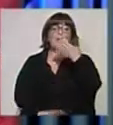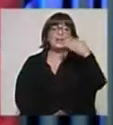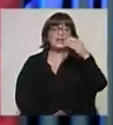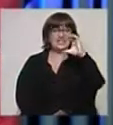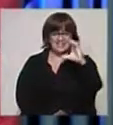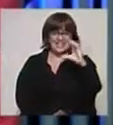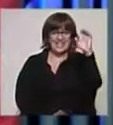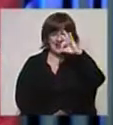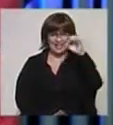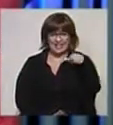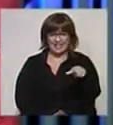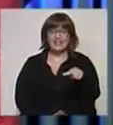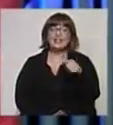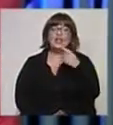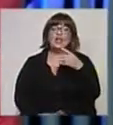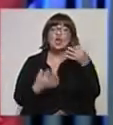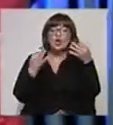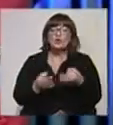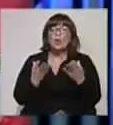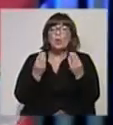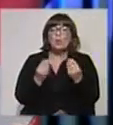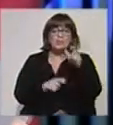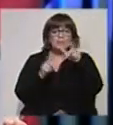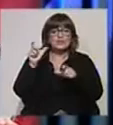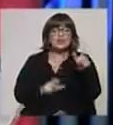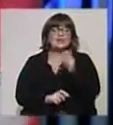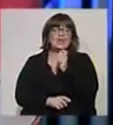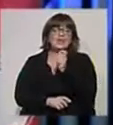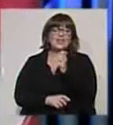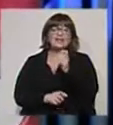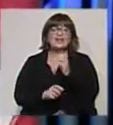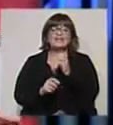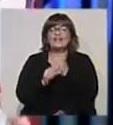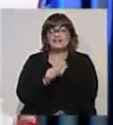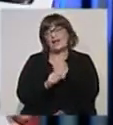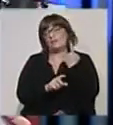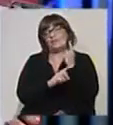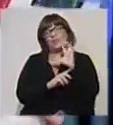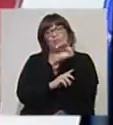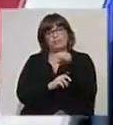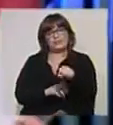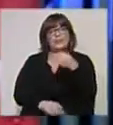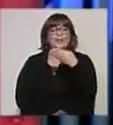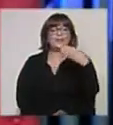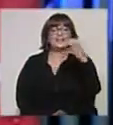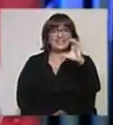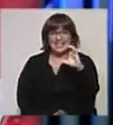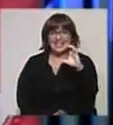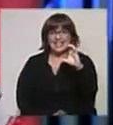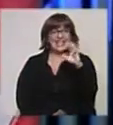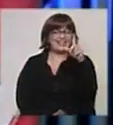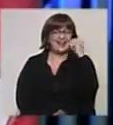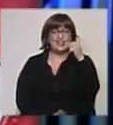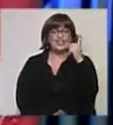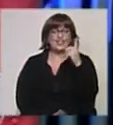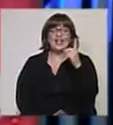forma concretó el sueño de muchísimos periodistas de poder trabajar. Primero la BBC, o sea, uno de estos grandes medios mundiales. Y después la